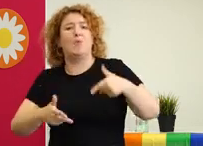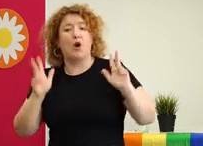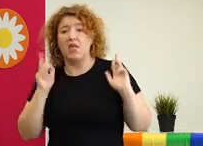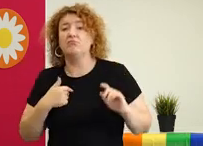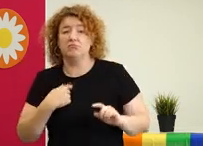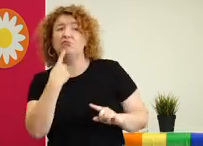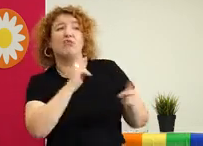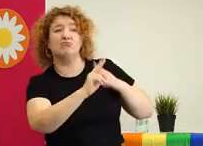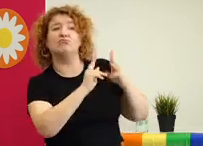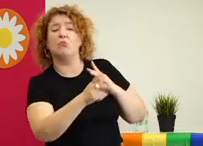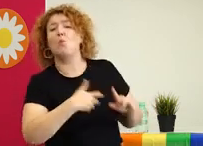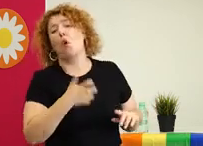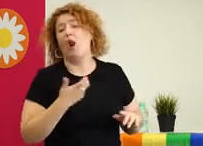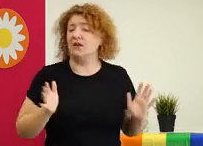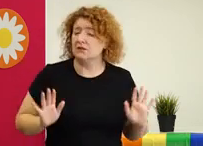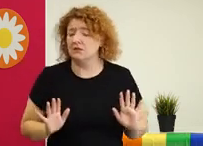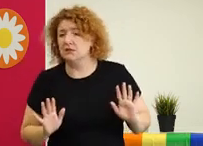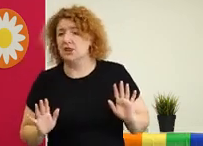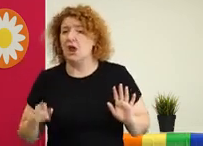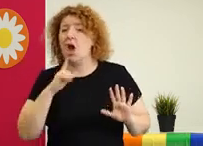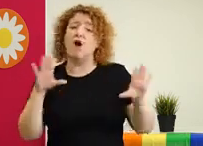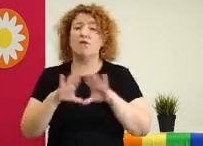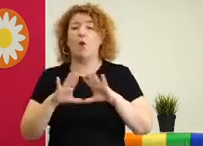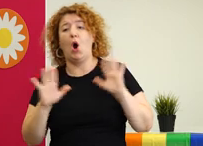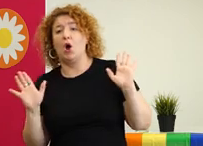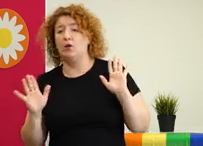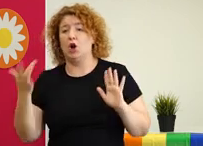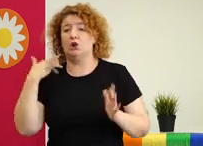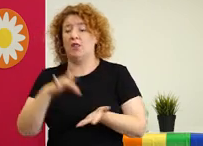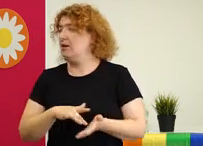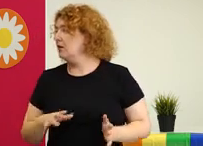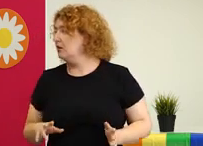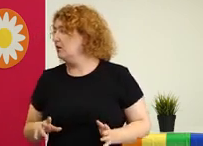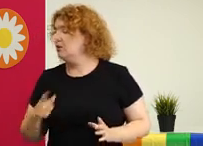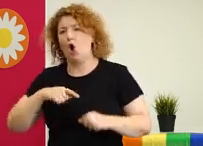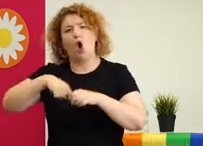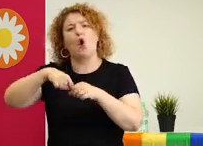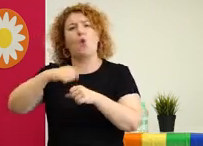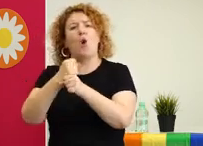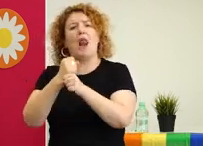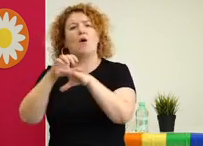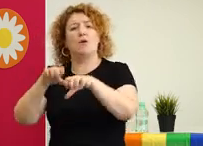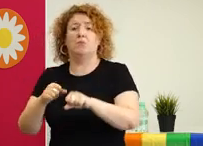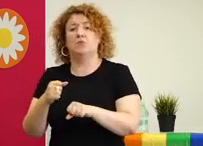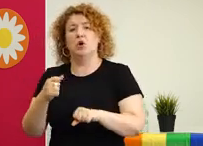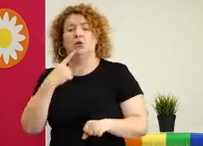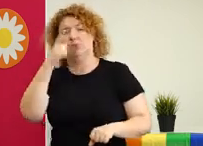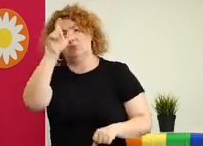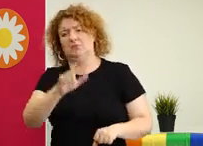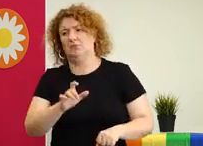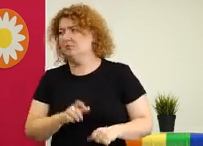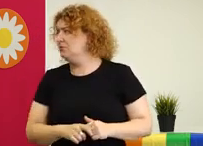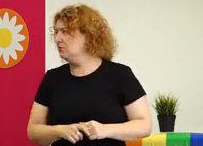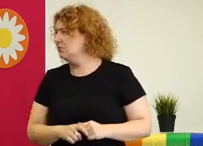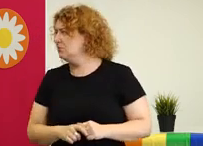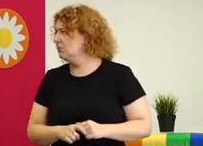molesta que se lo diga. Y nos dicen igual que a las feministas. Cuando yo el otro día hablé del cupo laboral, me dicen los señores